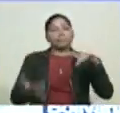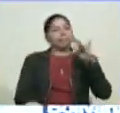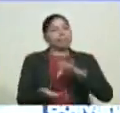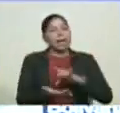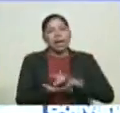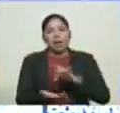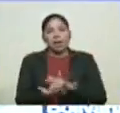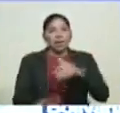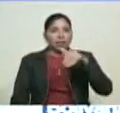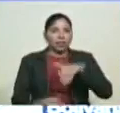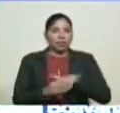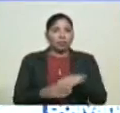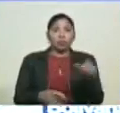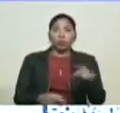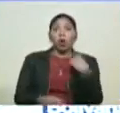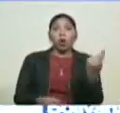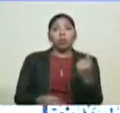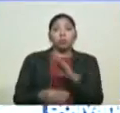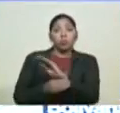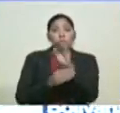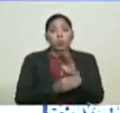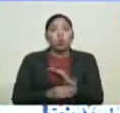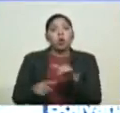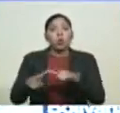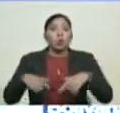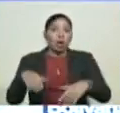participación. Cuidemos todos los centros electorales.